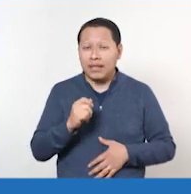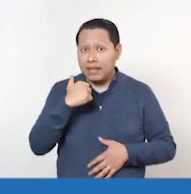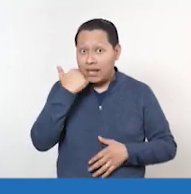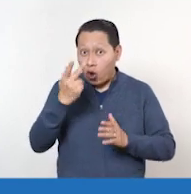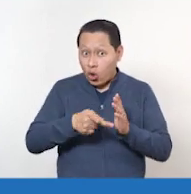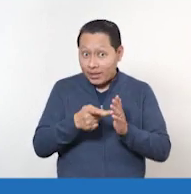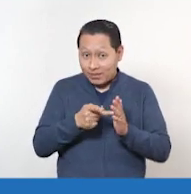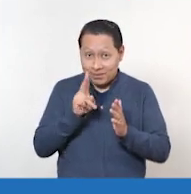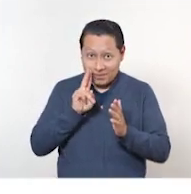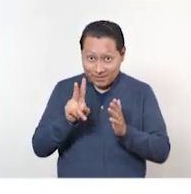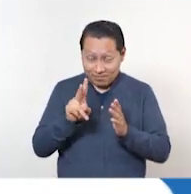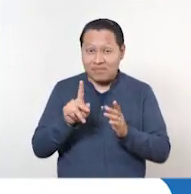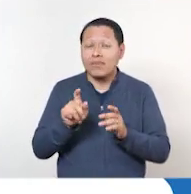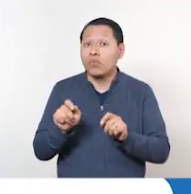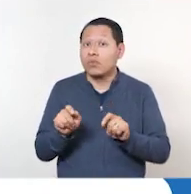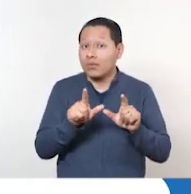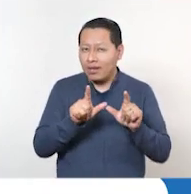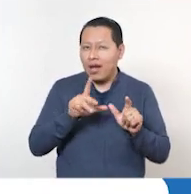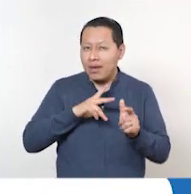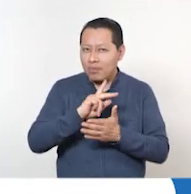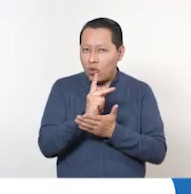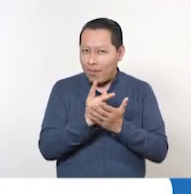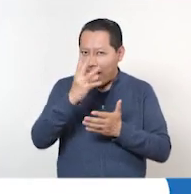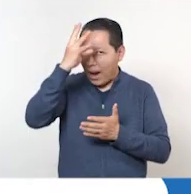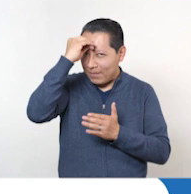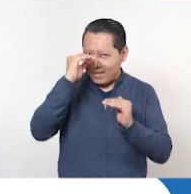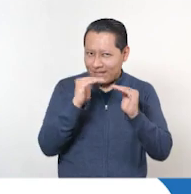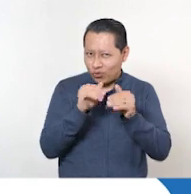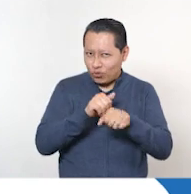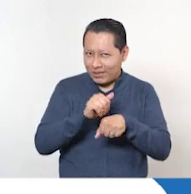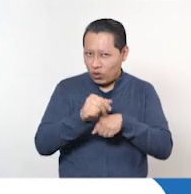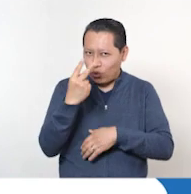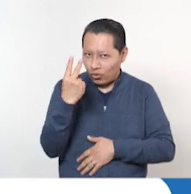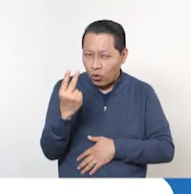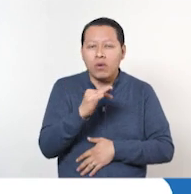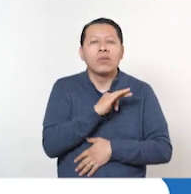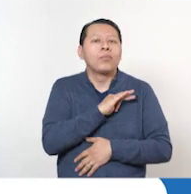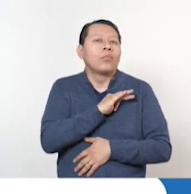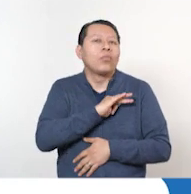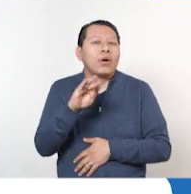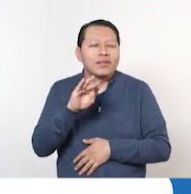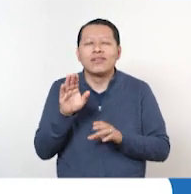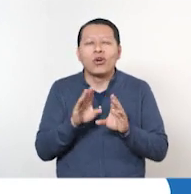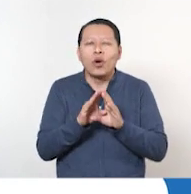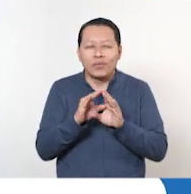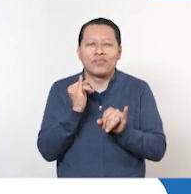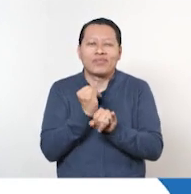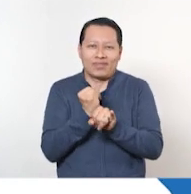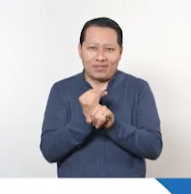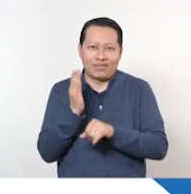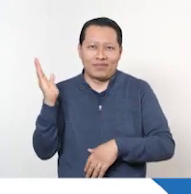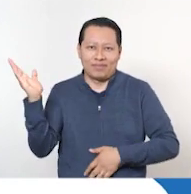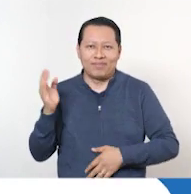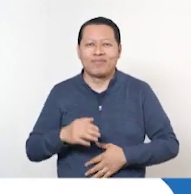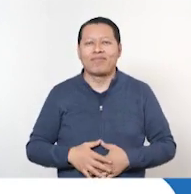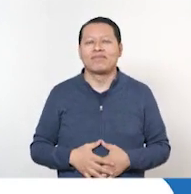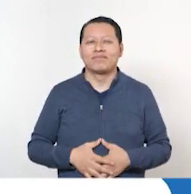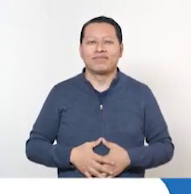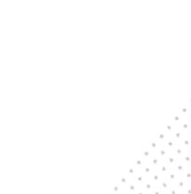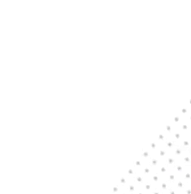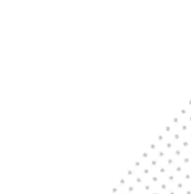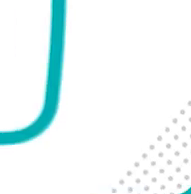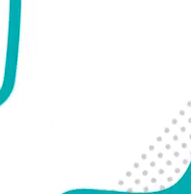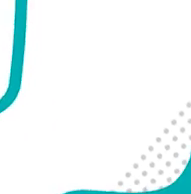conalitech.sep.gov.mx. Si quieres volver a ver los programas Aprende en Casa 2, los puedes encontrar en la siguiente liga: